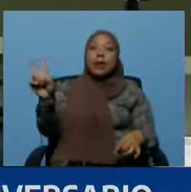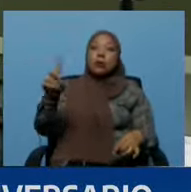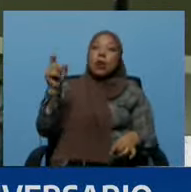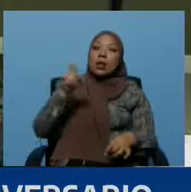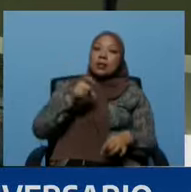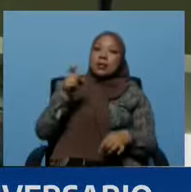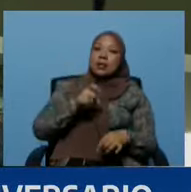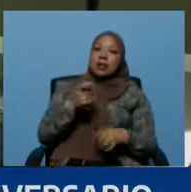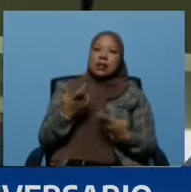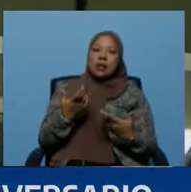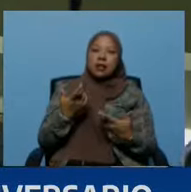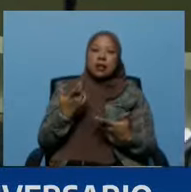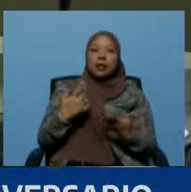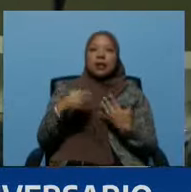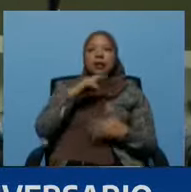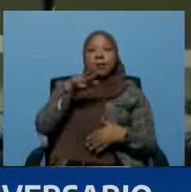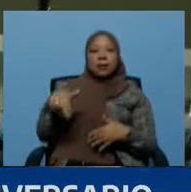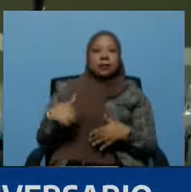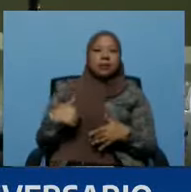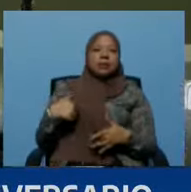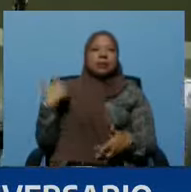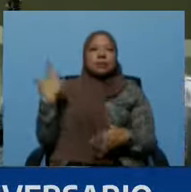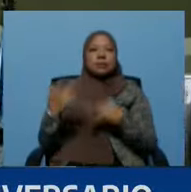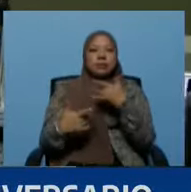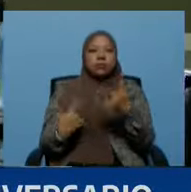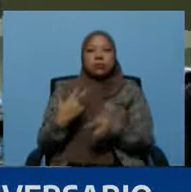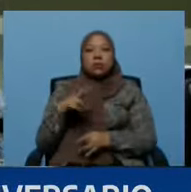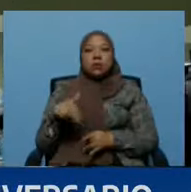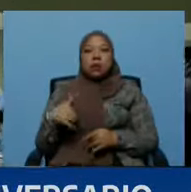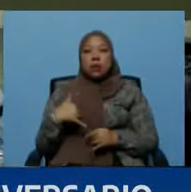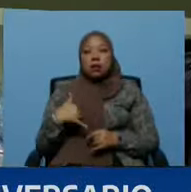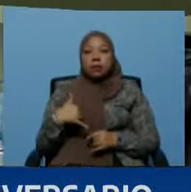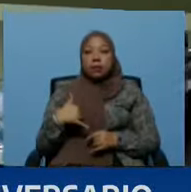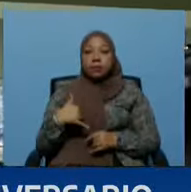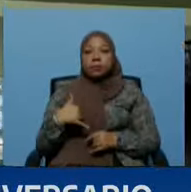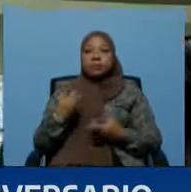necesita. No nos dejemos